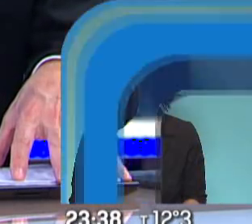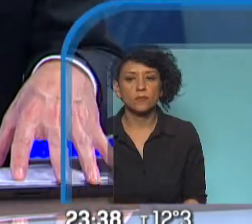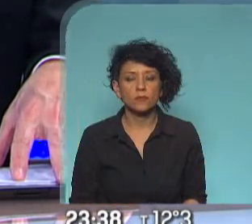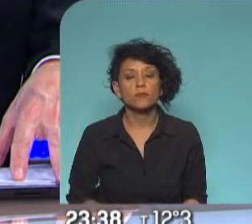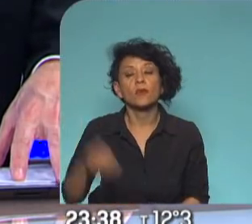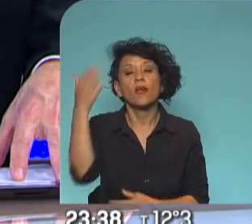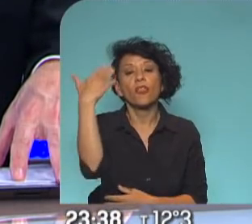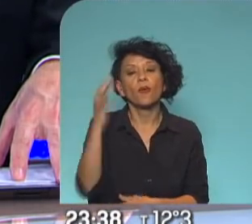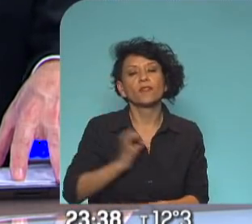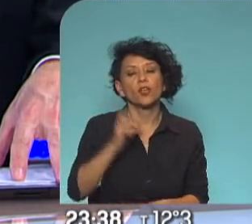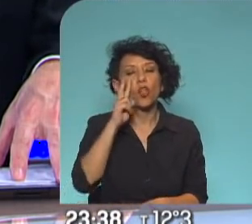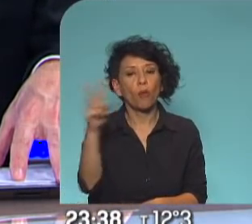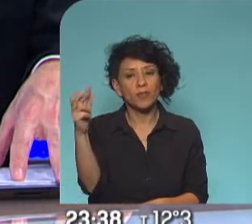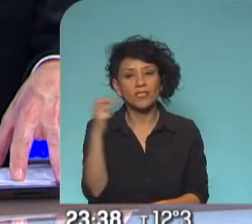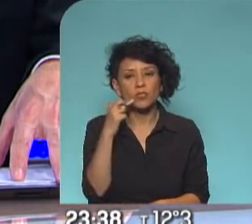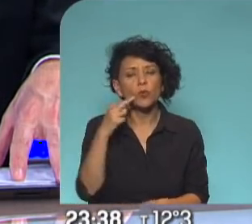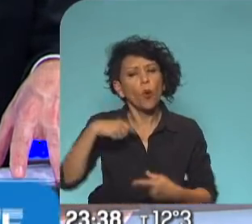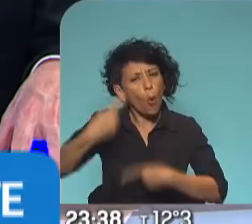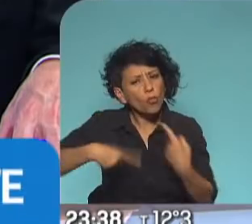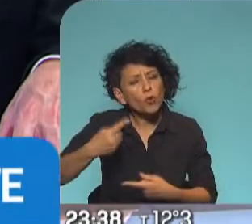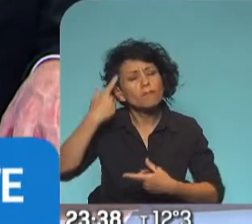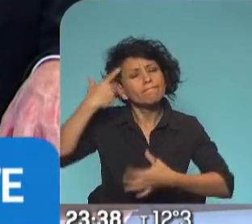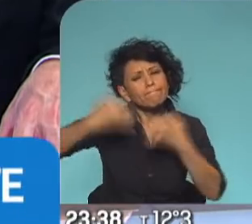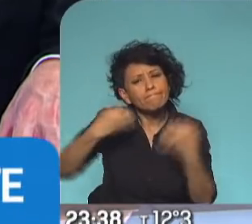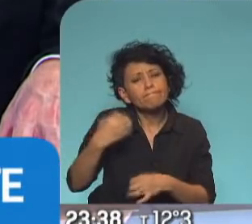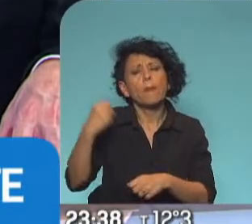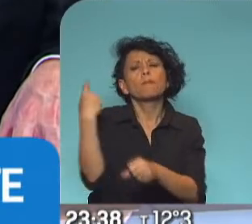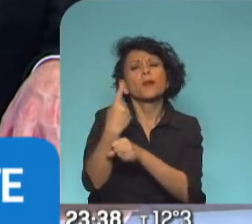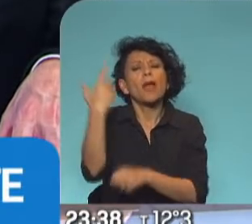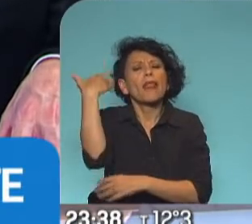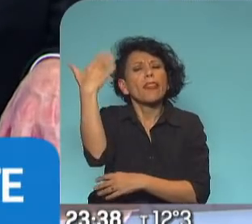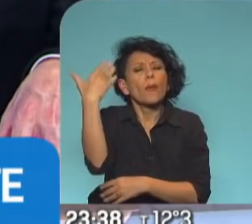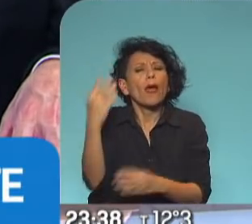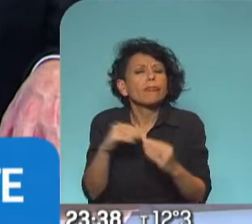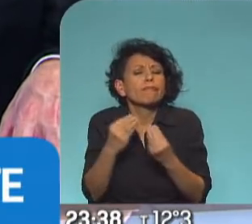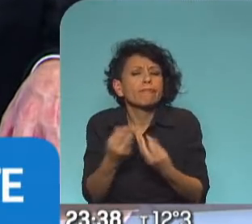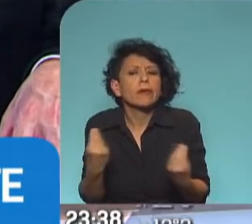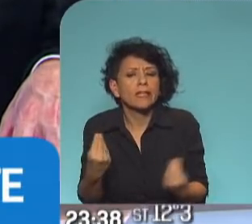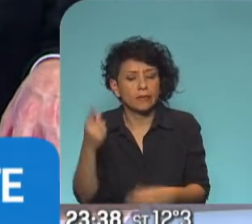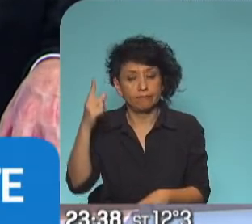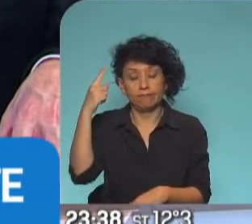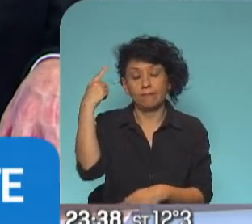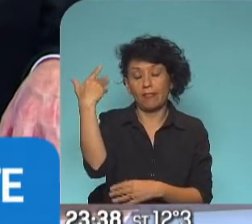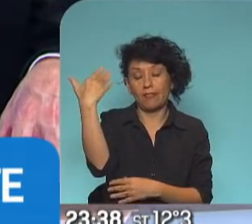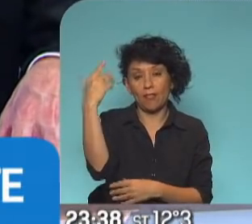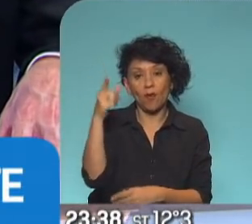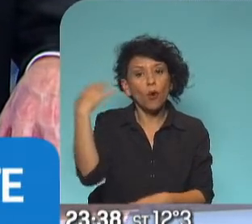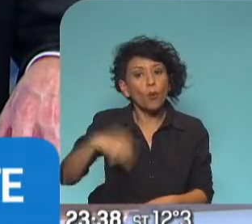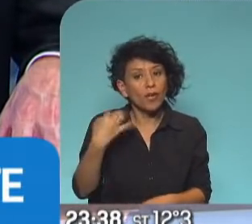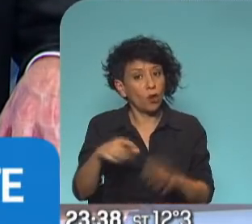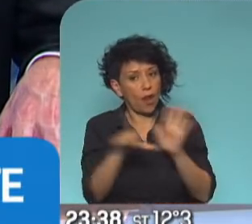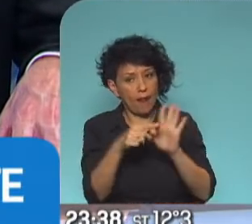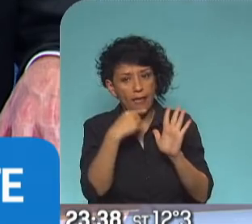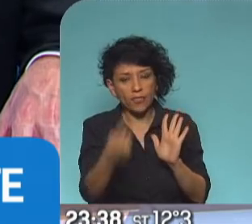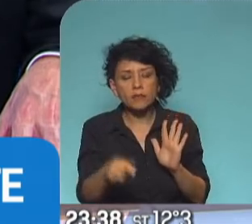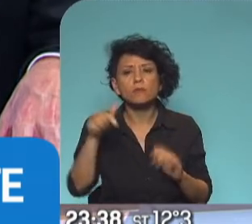Debate 2019, seguimos analizando lo que dejó este primer debate presidencial obligatorio por ley. Hoy los 6 candidatos